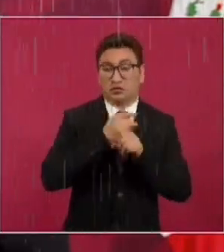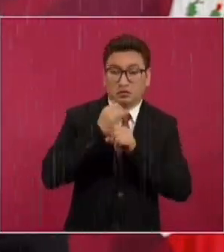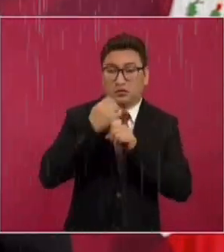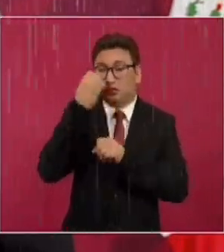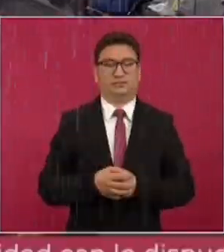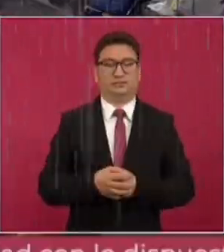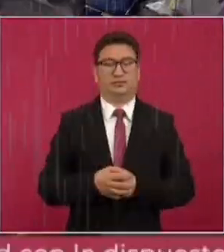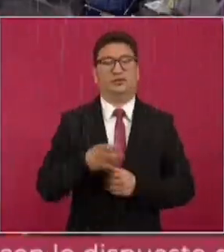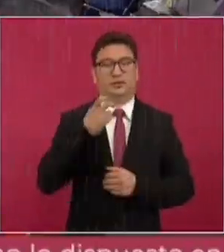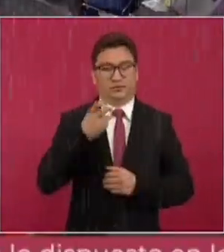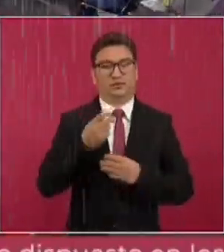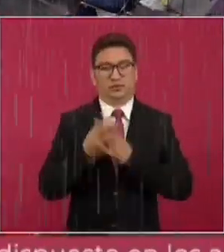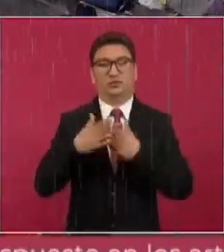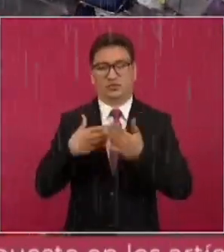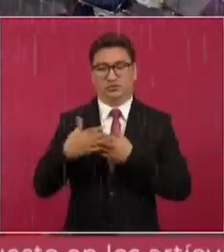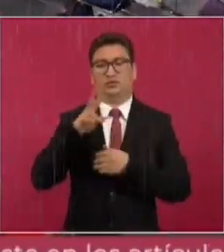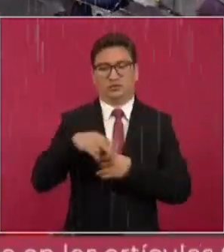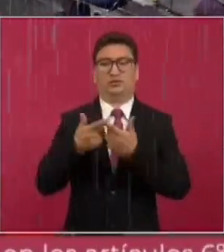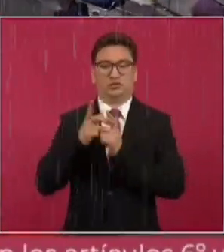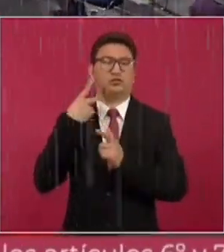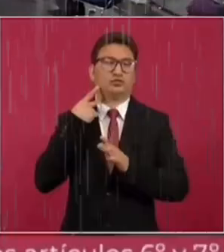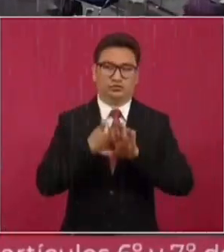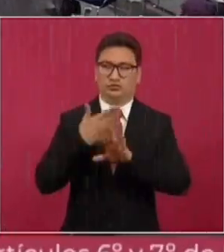análisis de la realidad. Y sí es una política golpista,